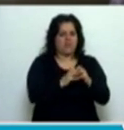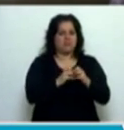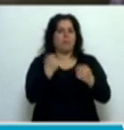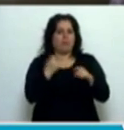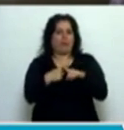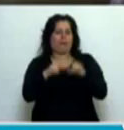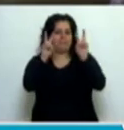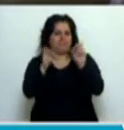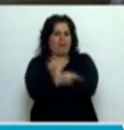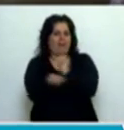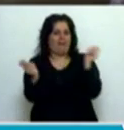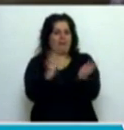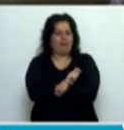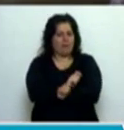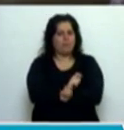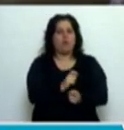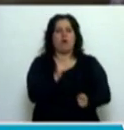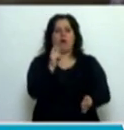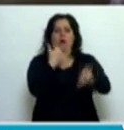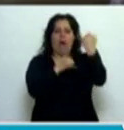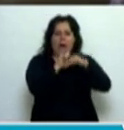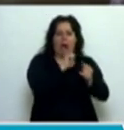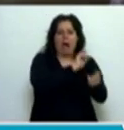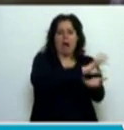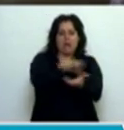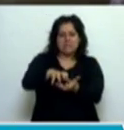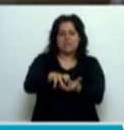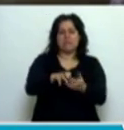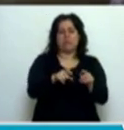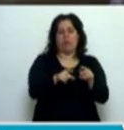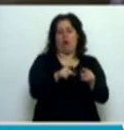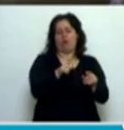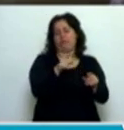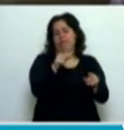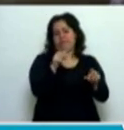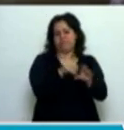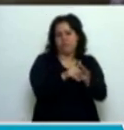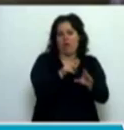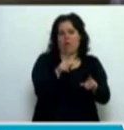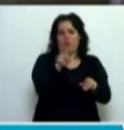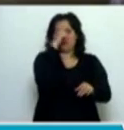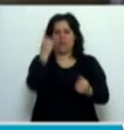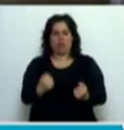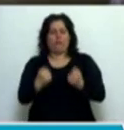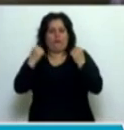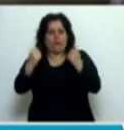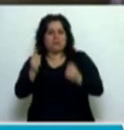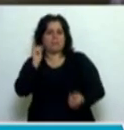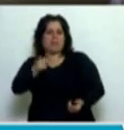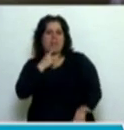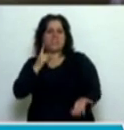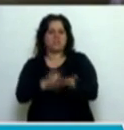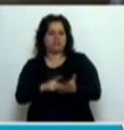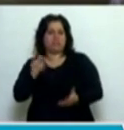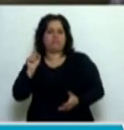cambio, acumulación de activos estatales, rebaja de pasivos estatales, Estado más fuerte y decisión política